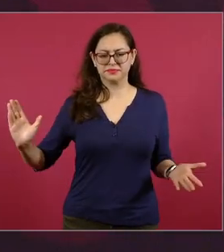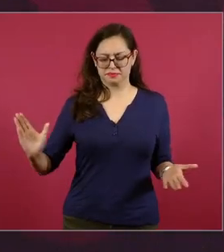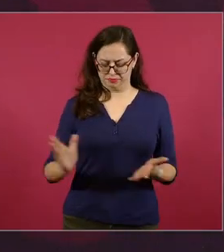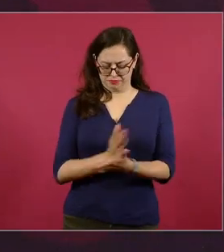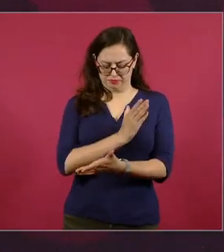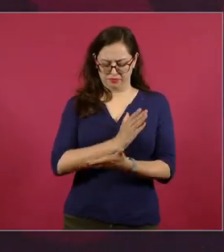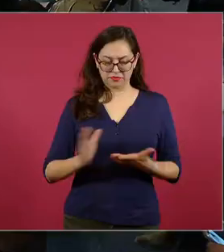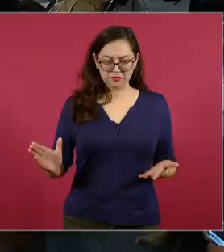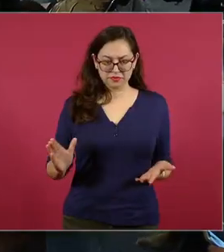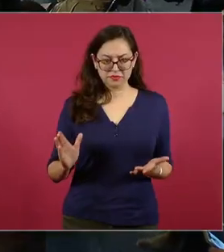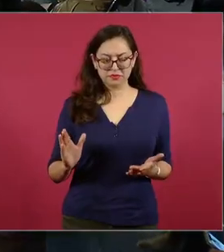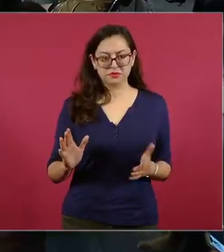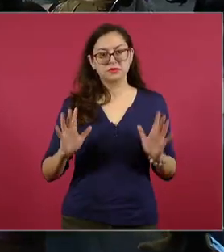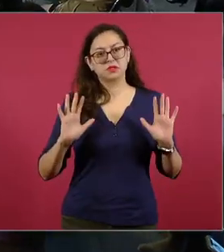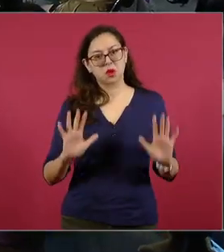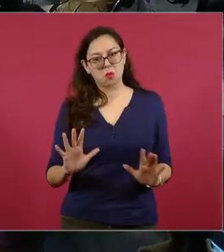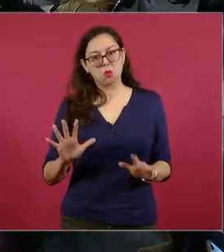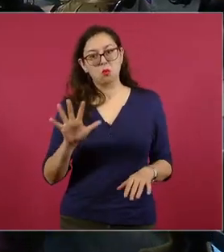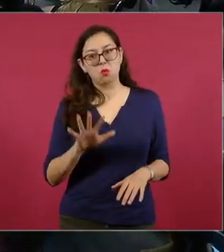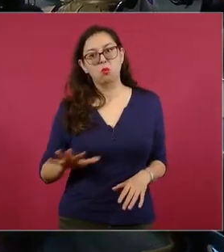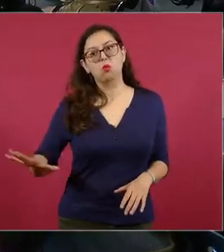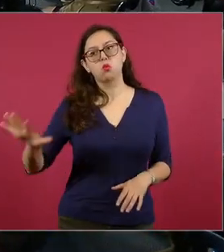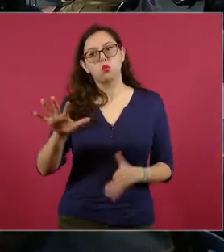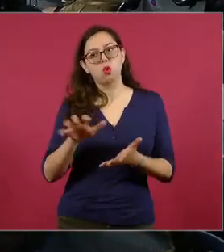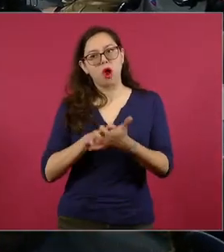el pueblo y otra cosa